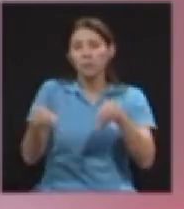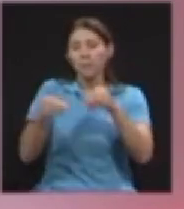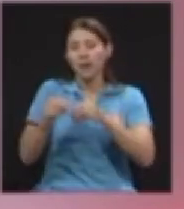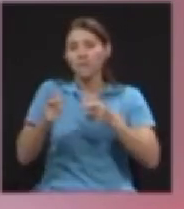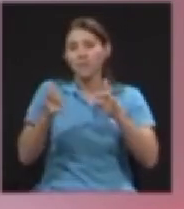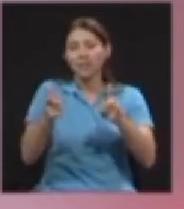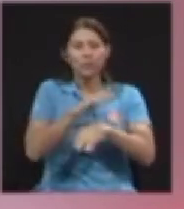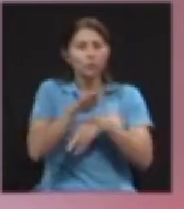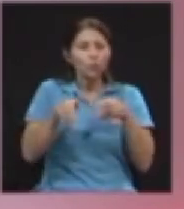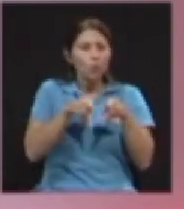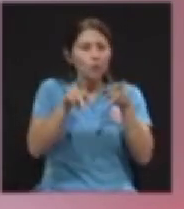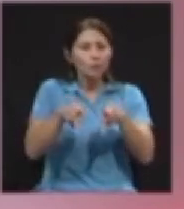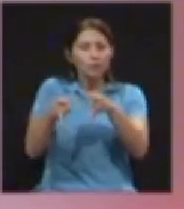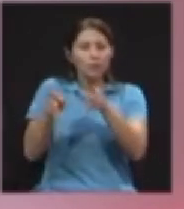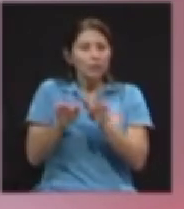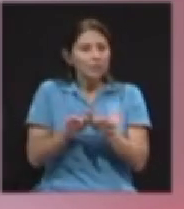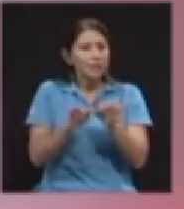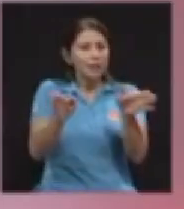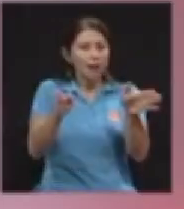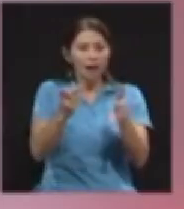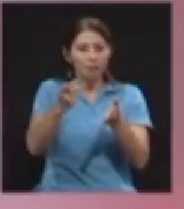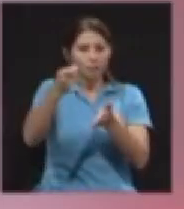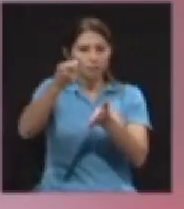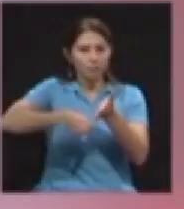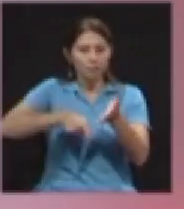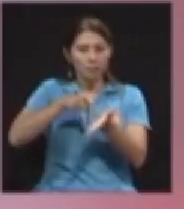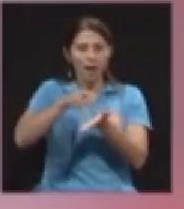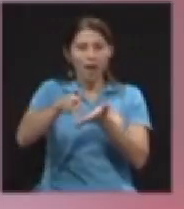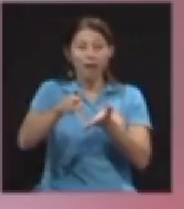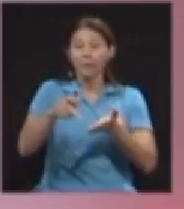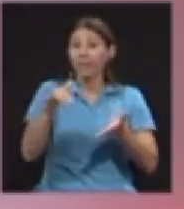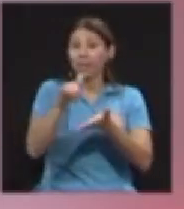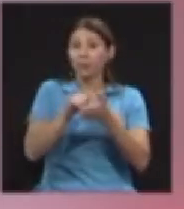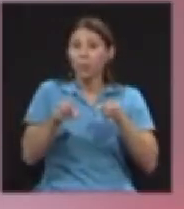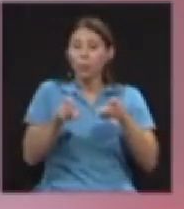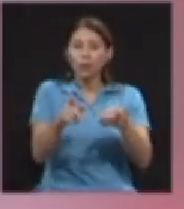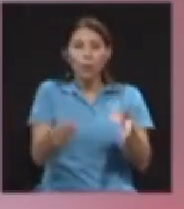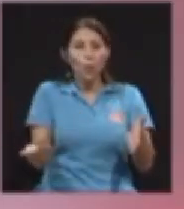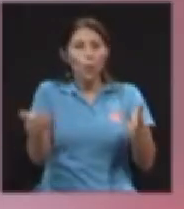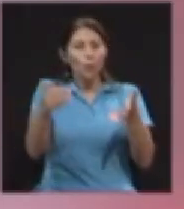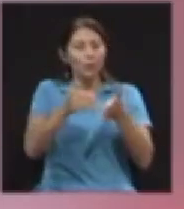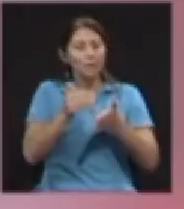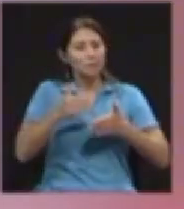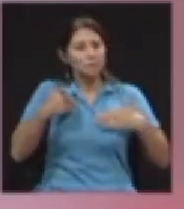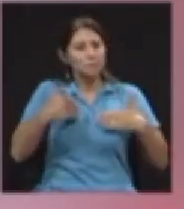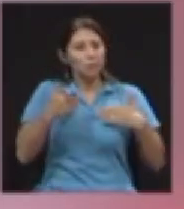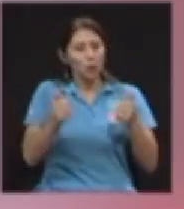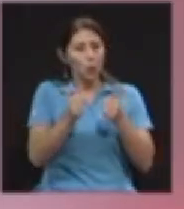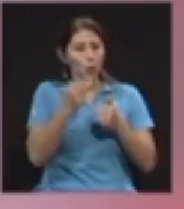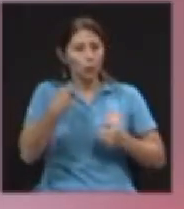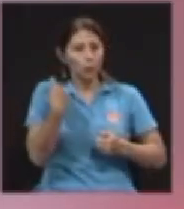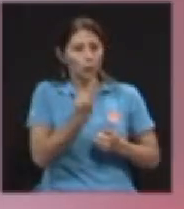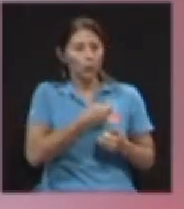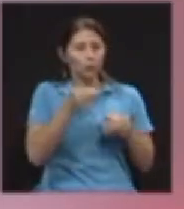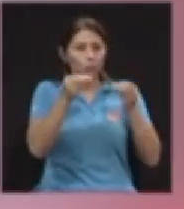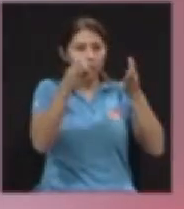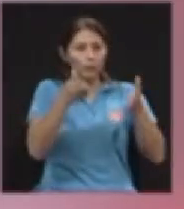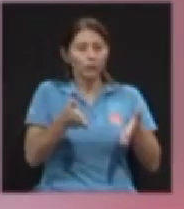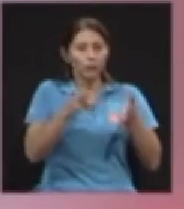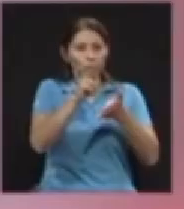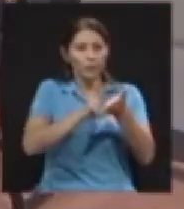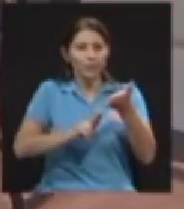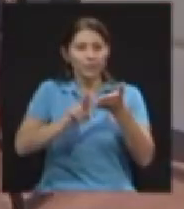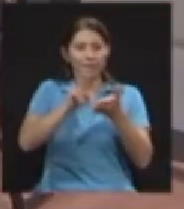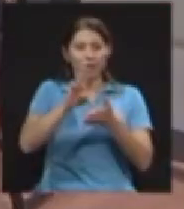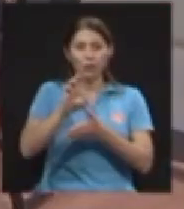Y en esta ocasión tenemos el placer de volver a tener con nosotros al profesor universitario Edgar